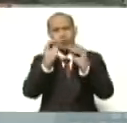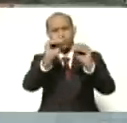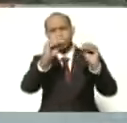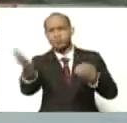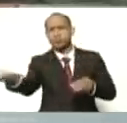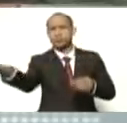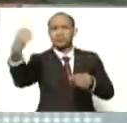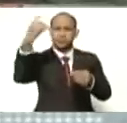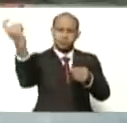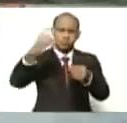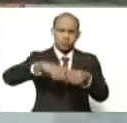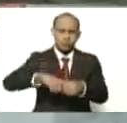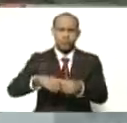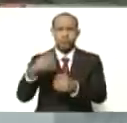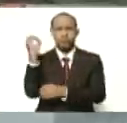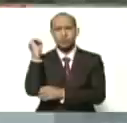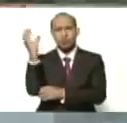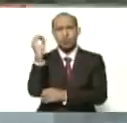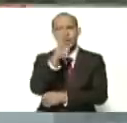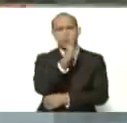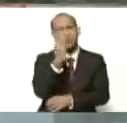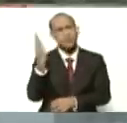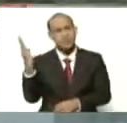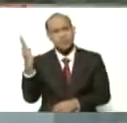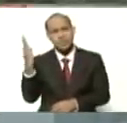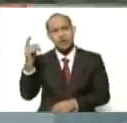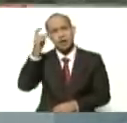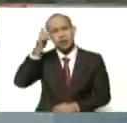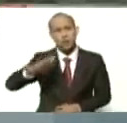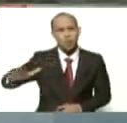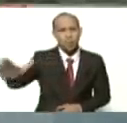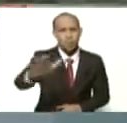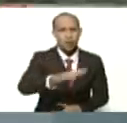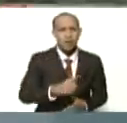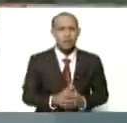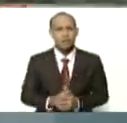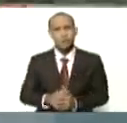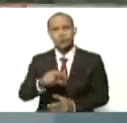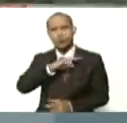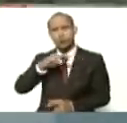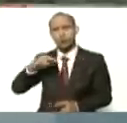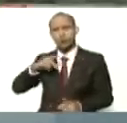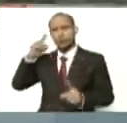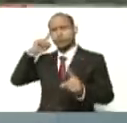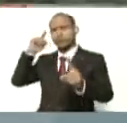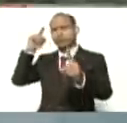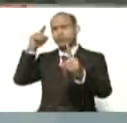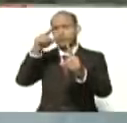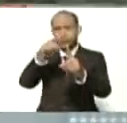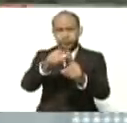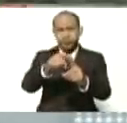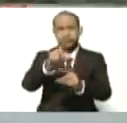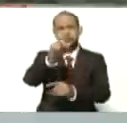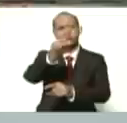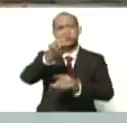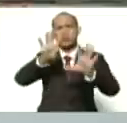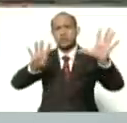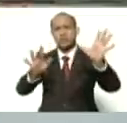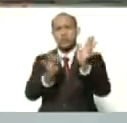incorporarlos al congreso bicentenario de los pueblos vamos hacia la gran jornada del 19 de abril